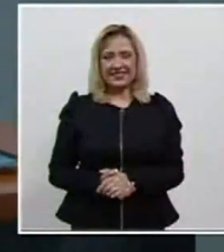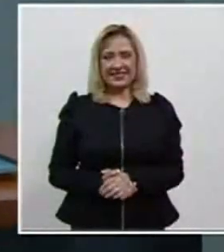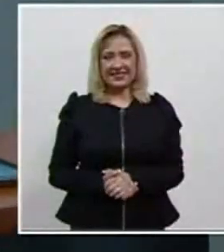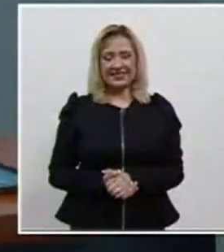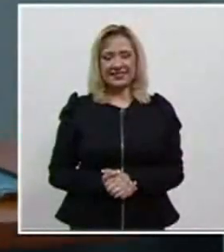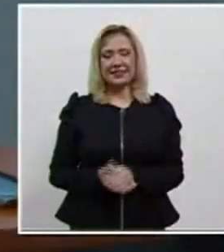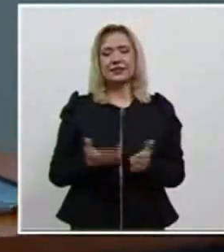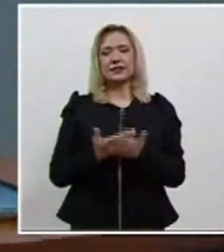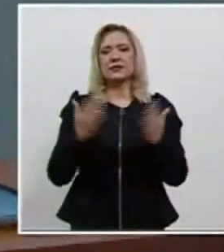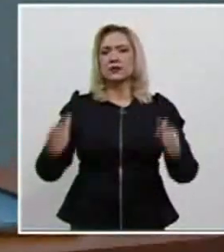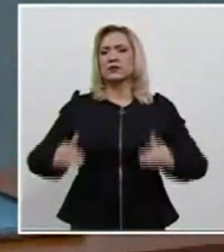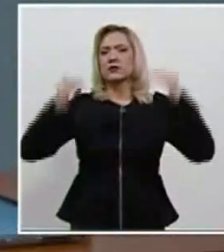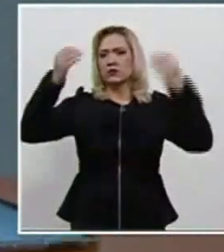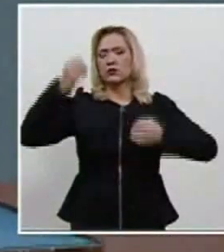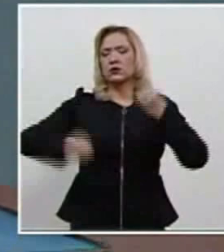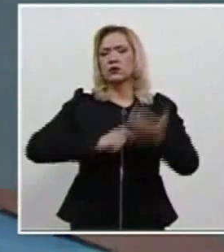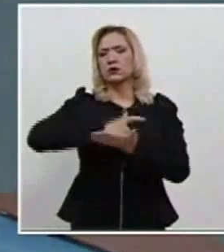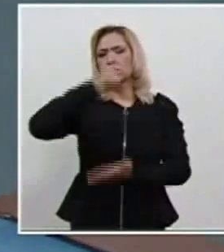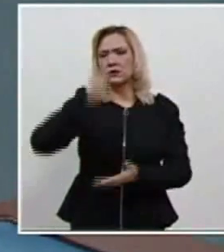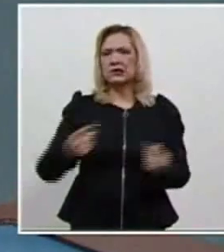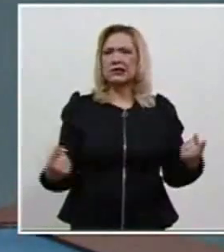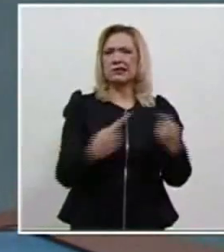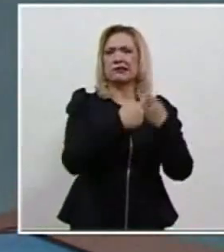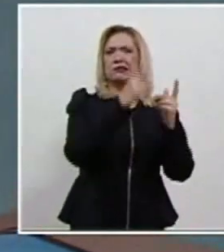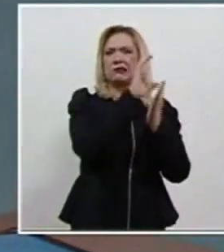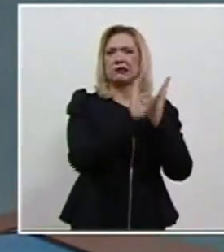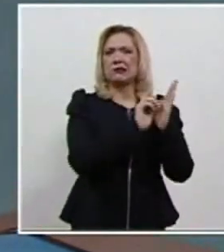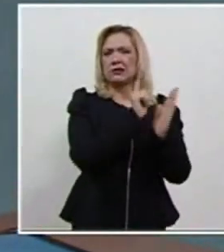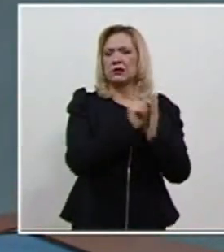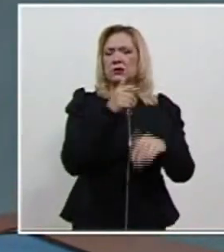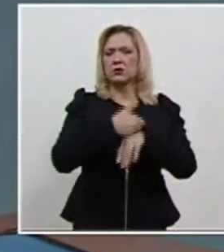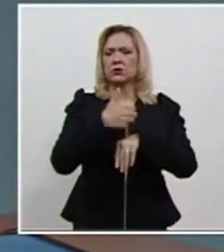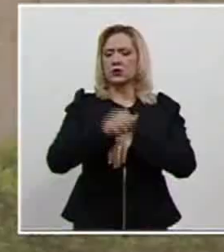Y la Suprema Corte, en la acción de inconstitucionalidad